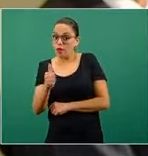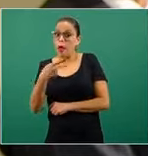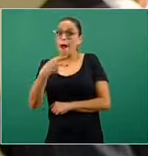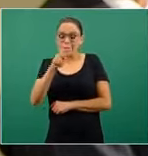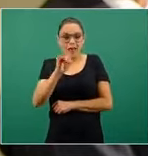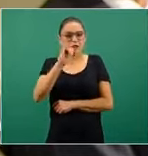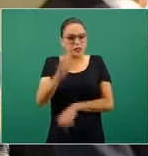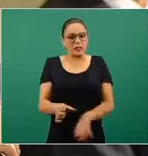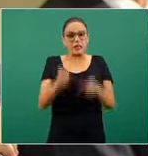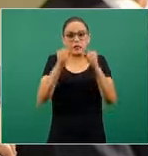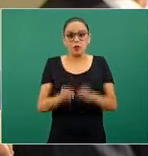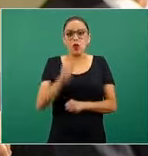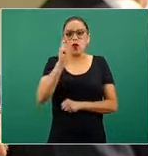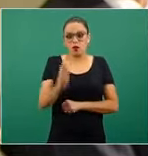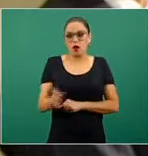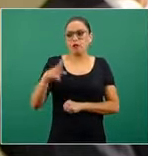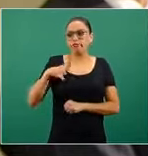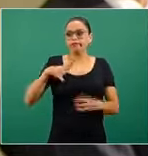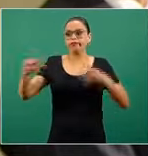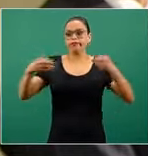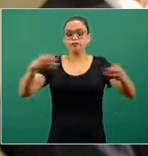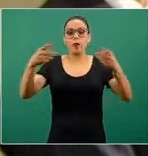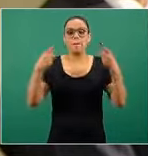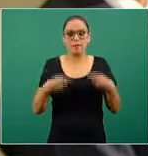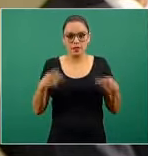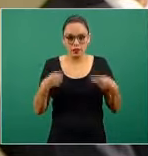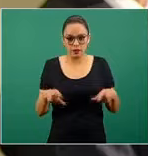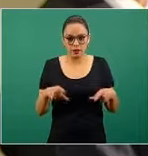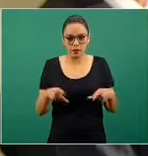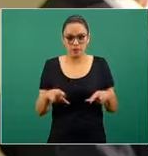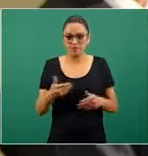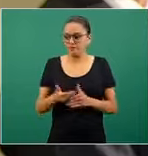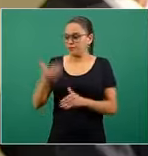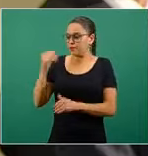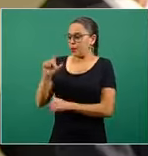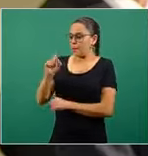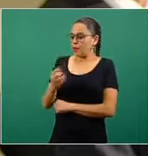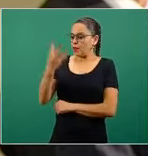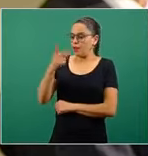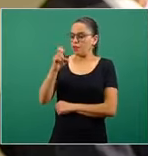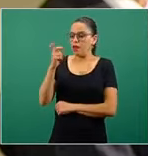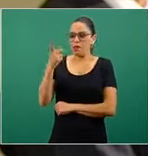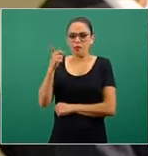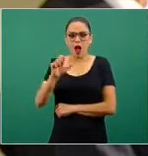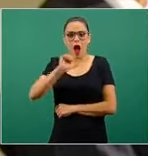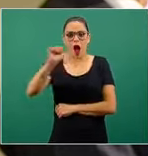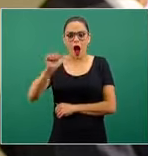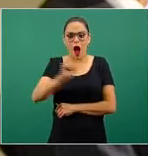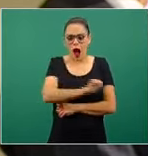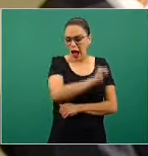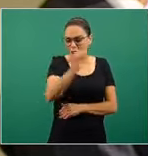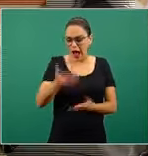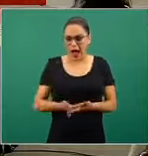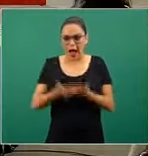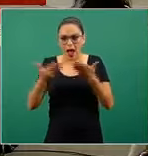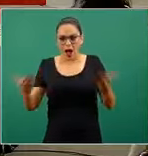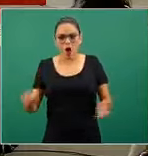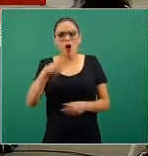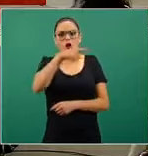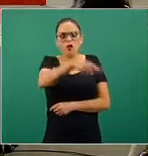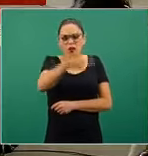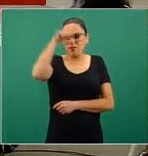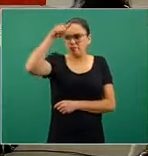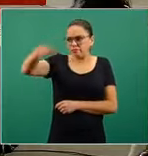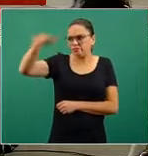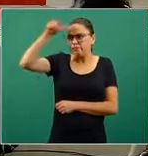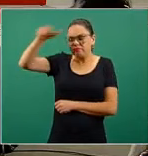la experiencia que tienen desde el 24 de diciembre a la fecha, ¿qué es lo que han visto respecto a esta alerta